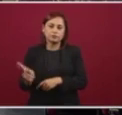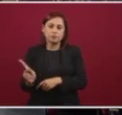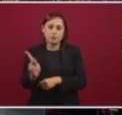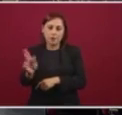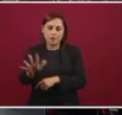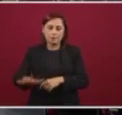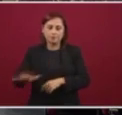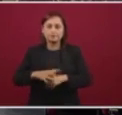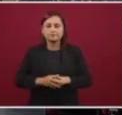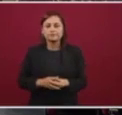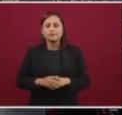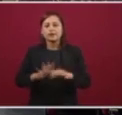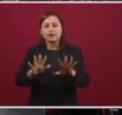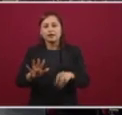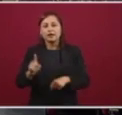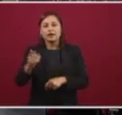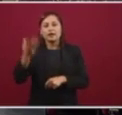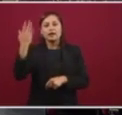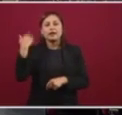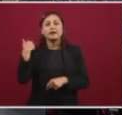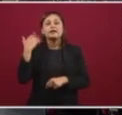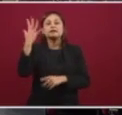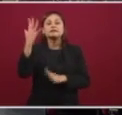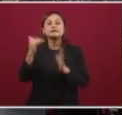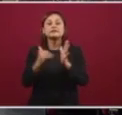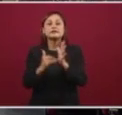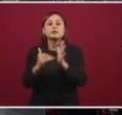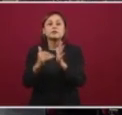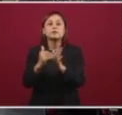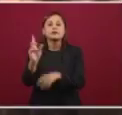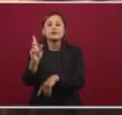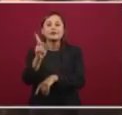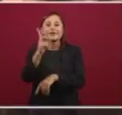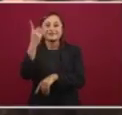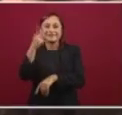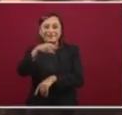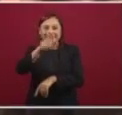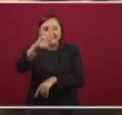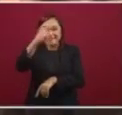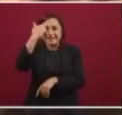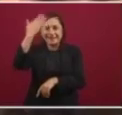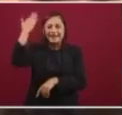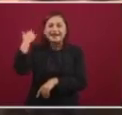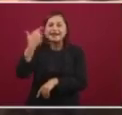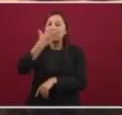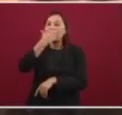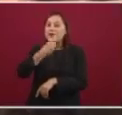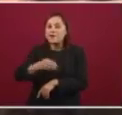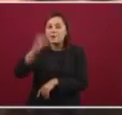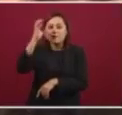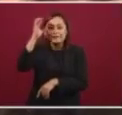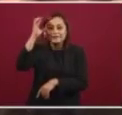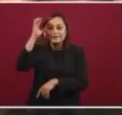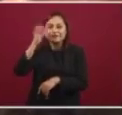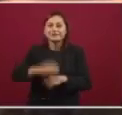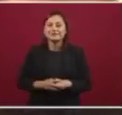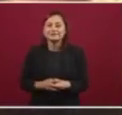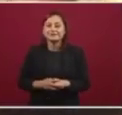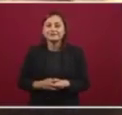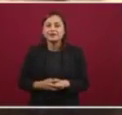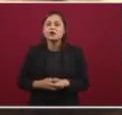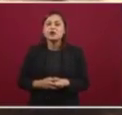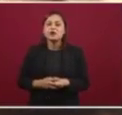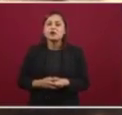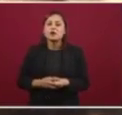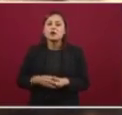hizo este comiso de los 205 millones de dólares que menciona usted de Shelley Yegón, que este dinero, según se manifestaba en los